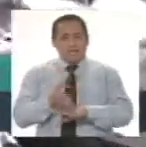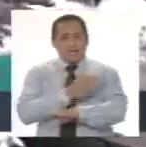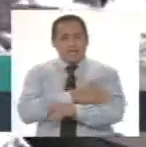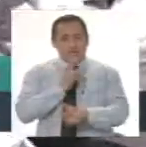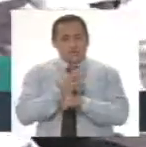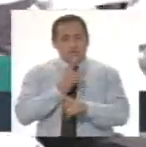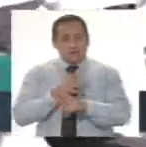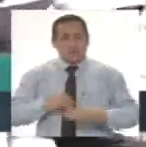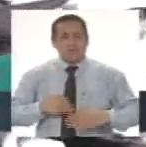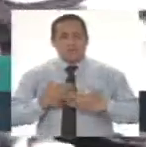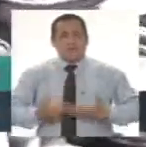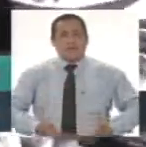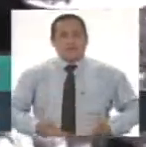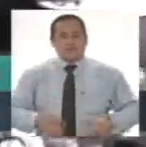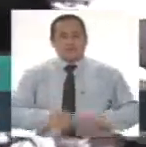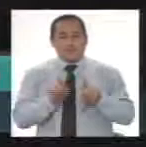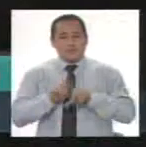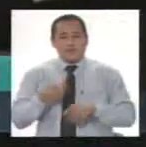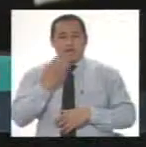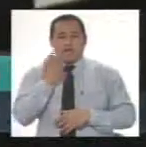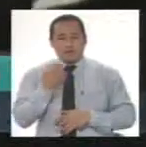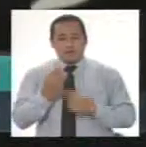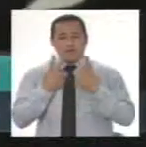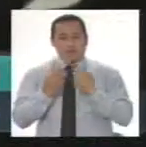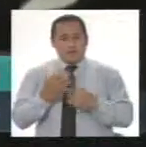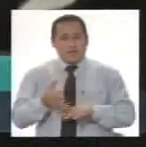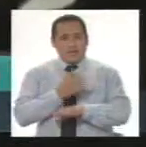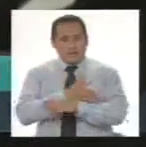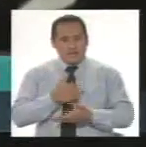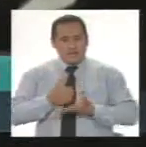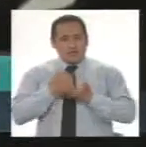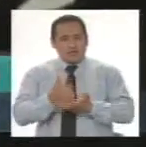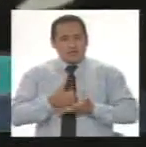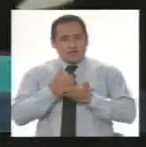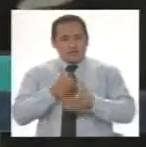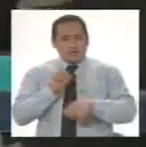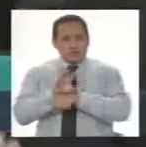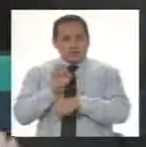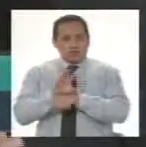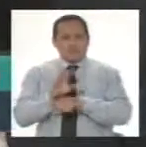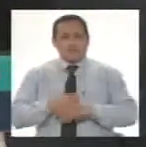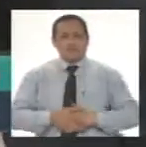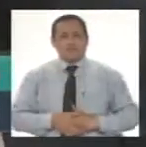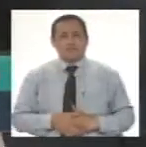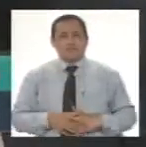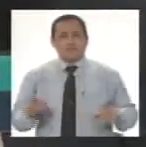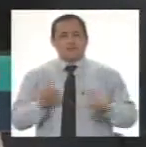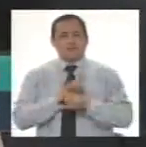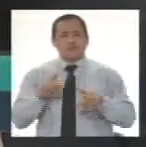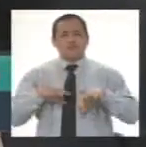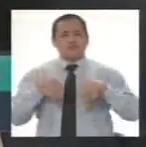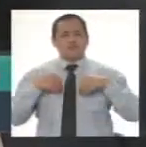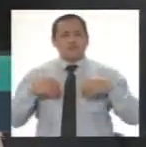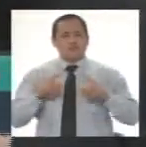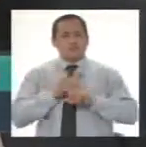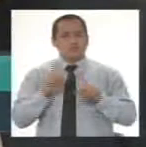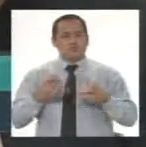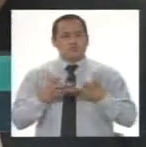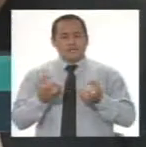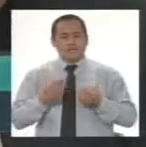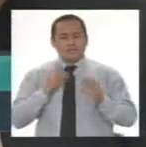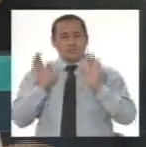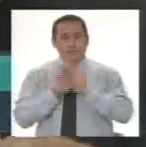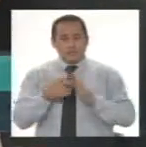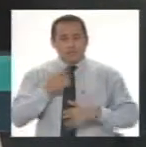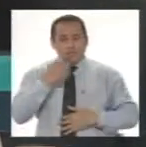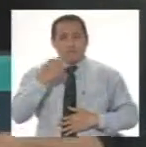de embarazos no deseados, donde los adolescentes puedan recibir la información detallada. No se asume o no se quiere asumir que en realidad